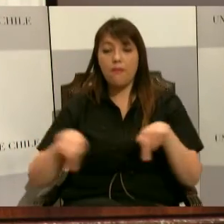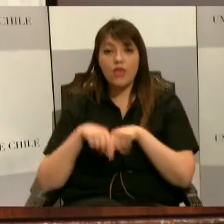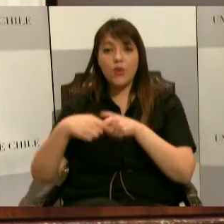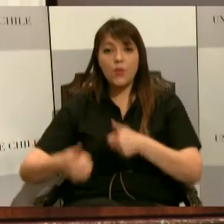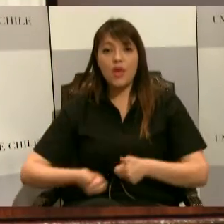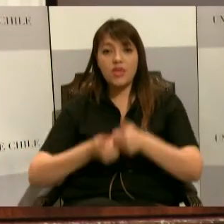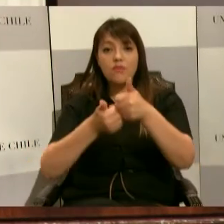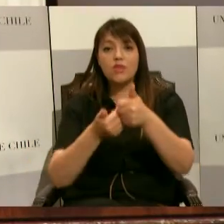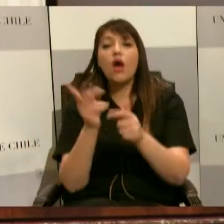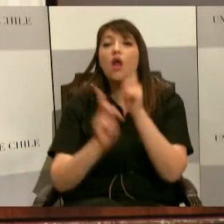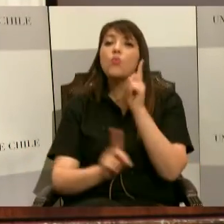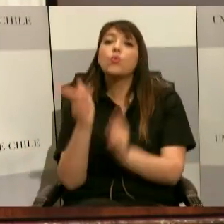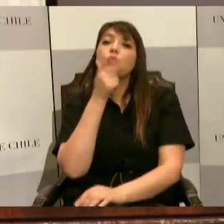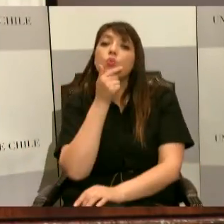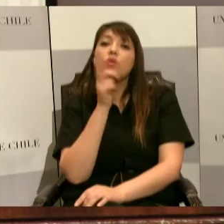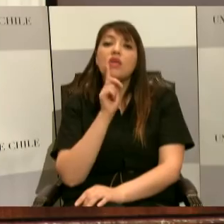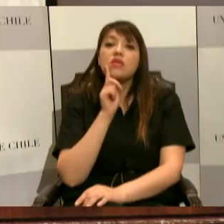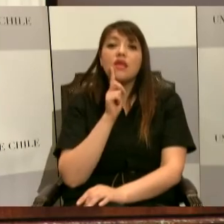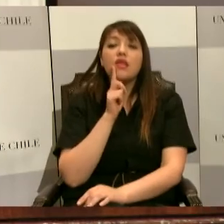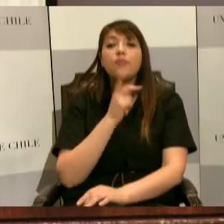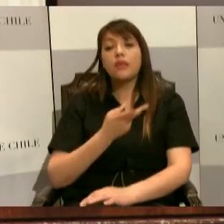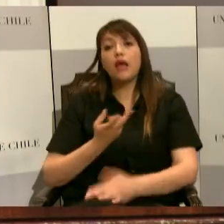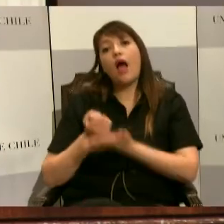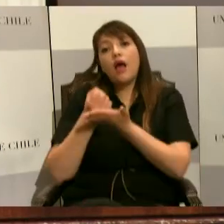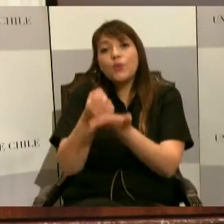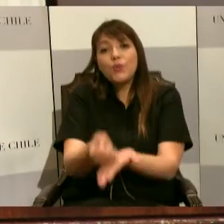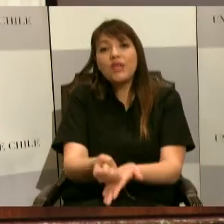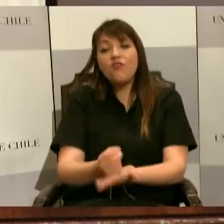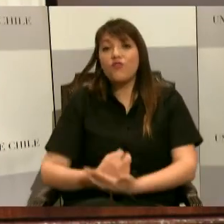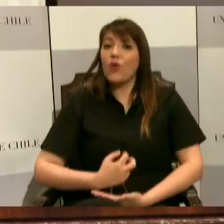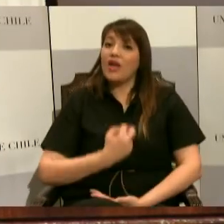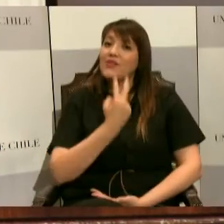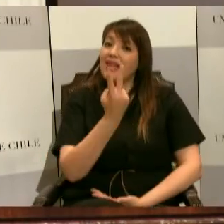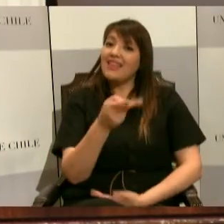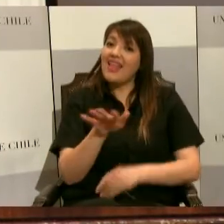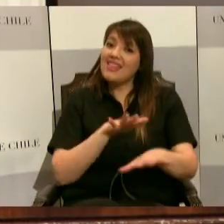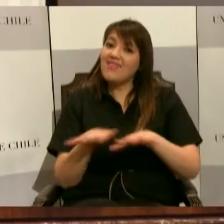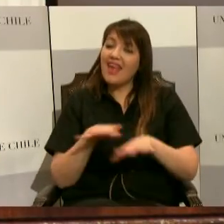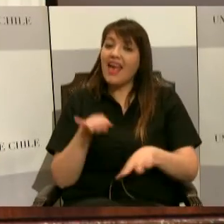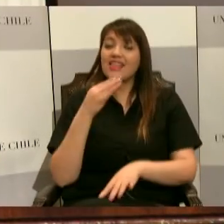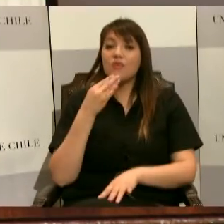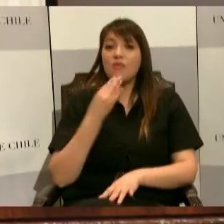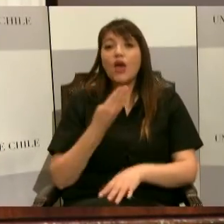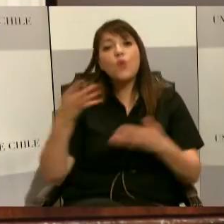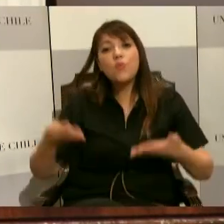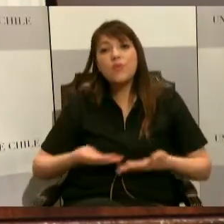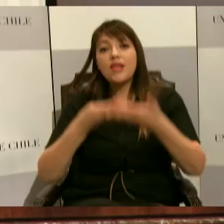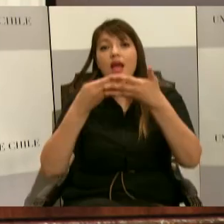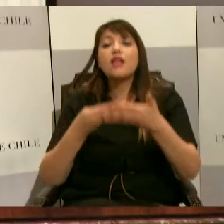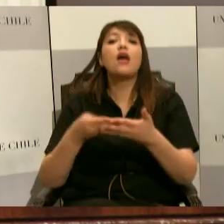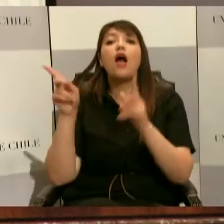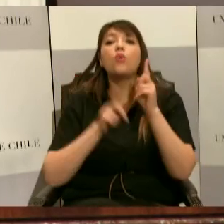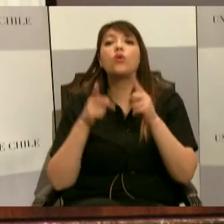quienes tienen dudas vocacionales o necesidad académica. Esta actividad será complementaria a la valiosa ayuda que los estudiantes reciben